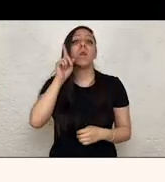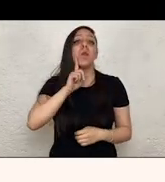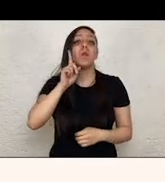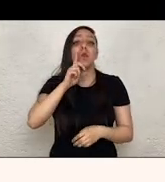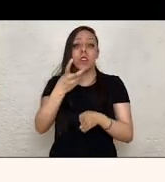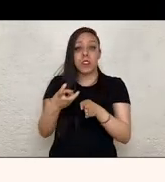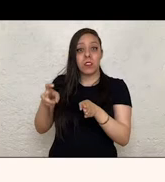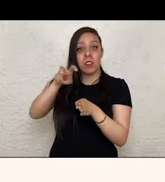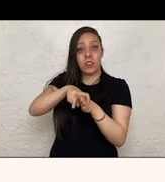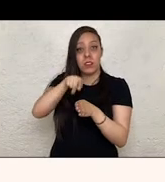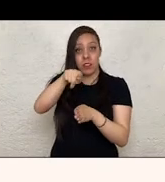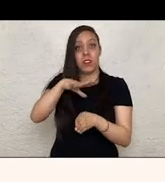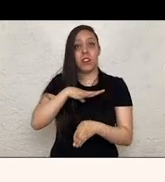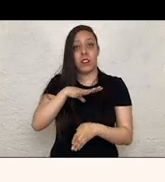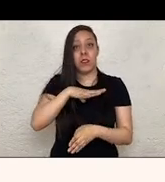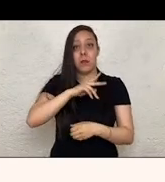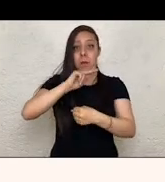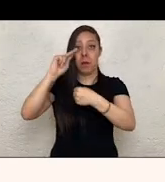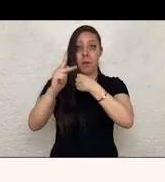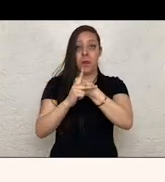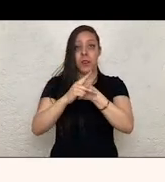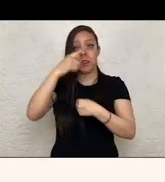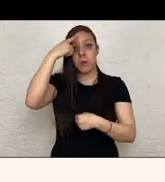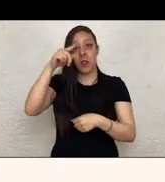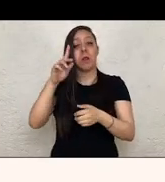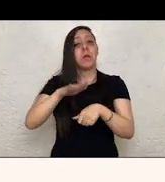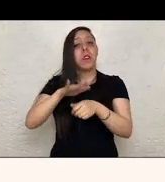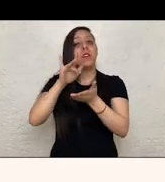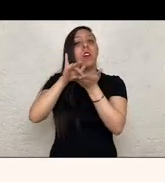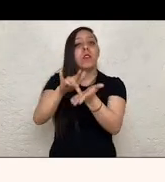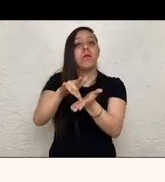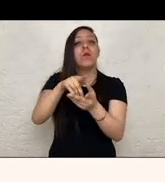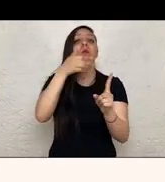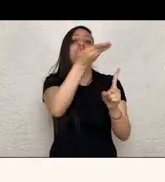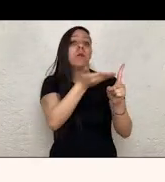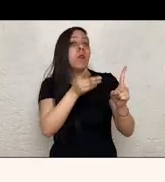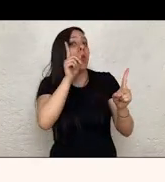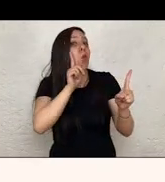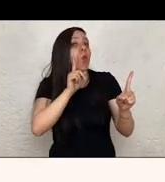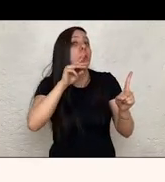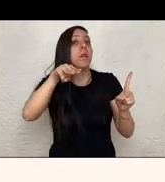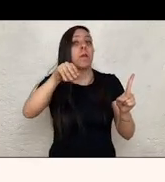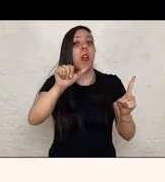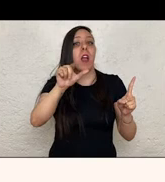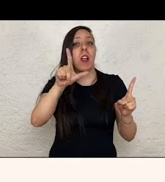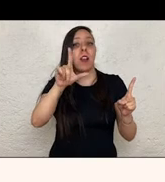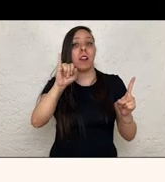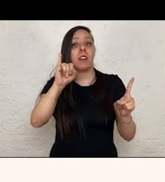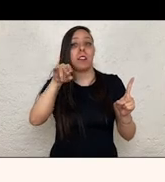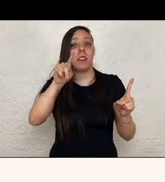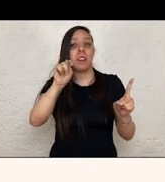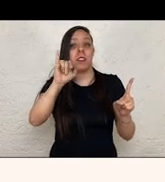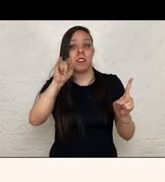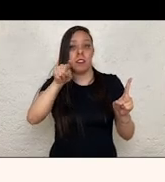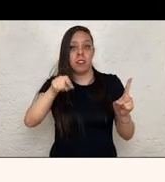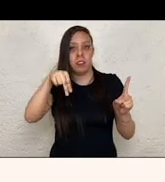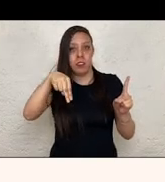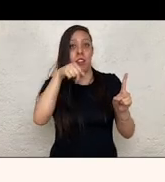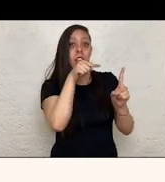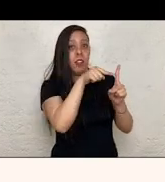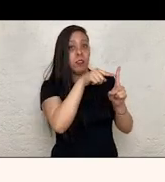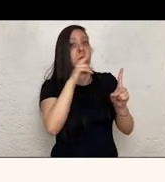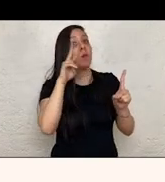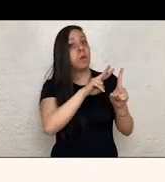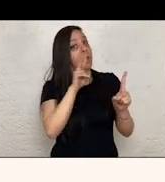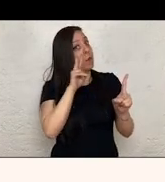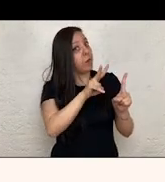Perfecto. Es que en mi país hay más apoyo para ella. Aquí vemos la imagen de la